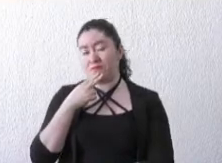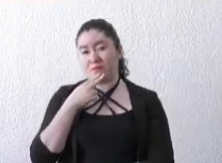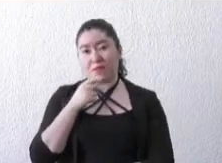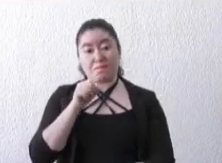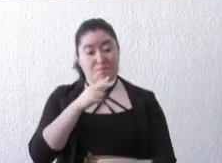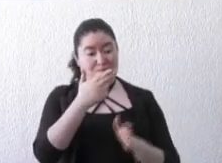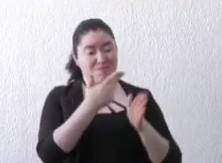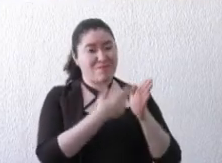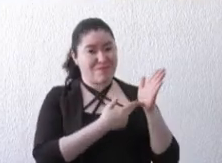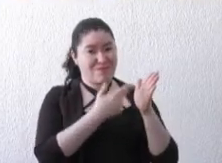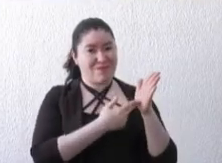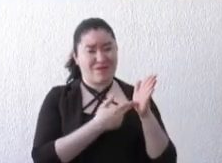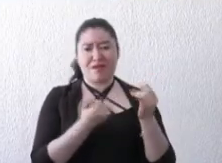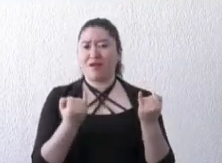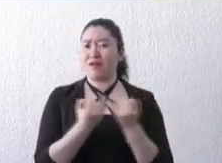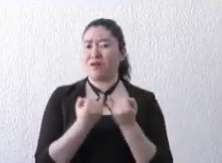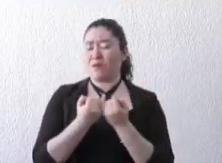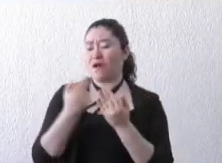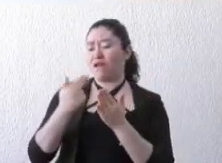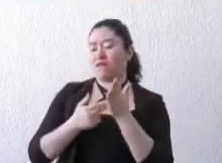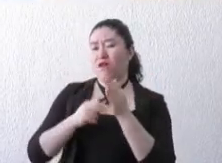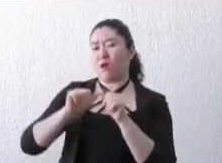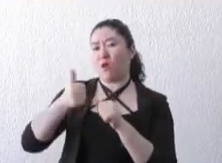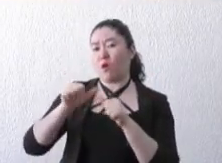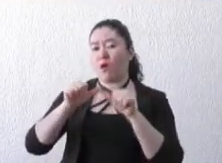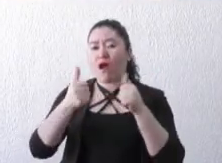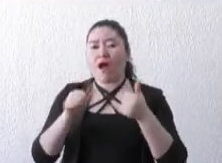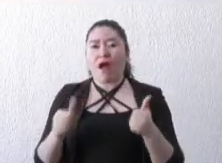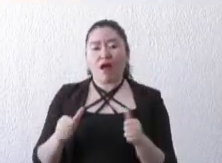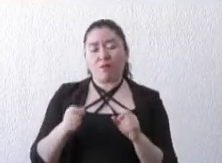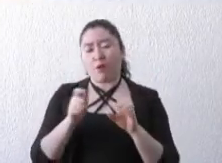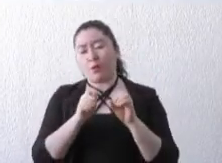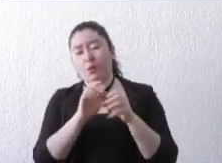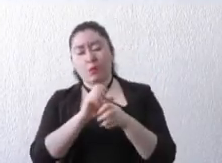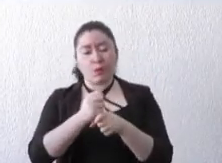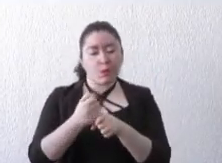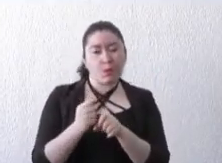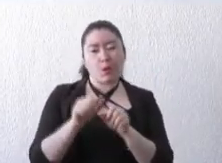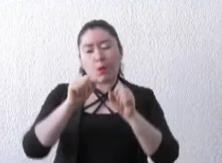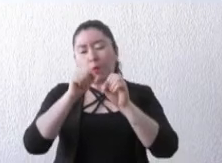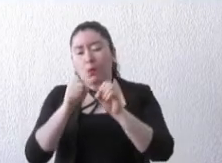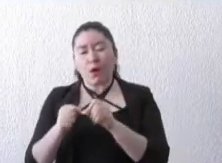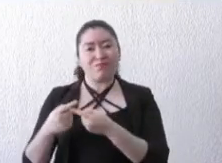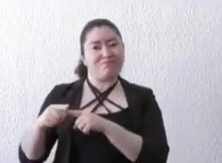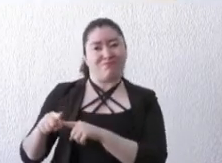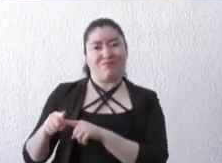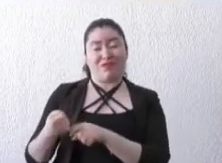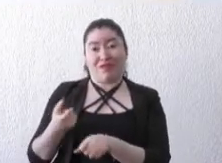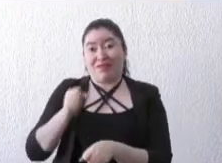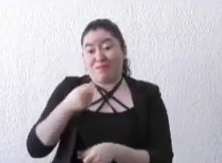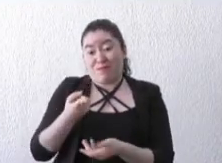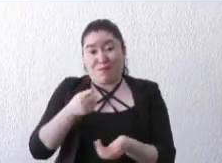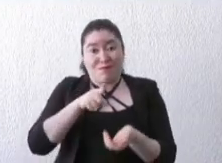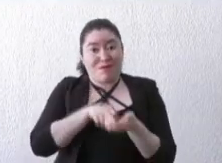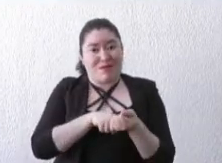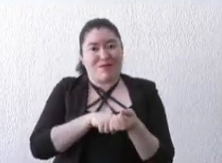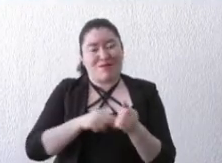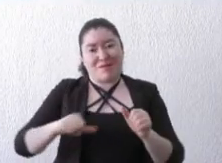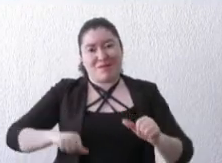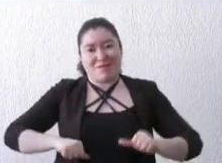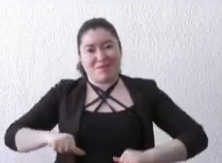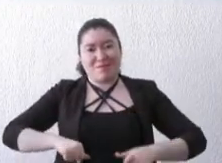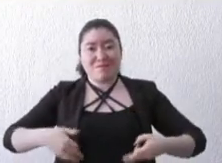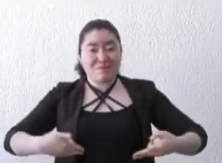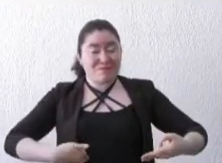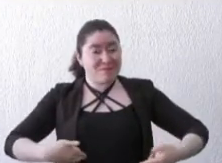talleres escénicos, habrá algunos otros talleres de artes plásticas que serán complementarios a la actividad escénica. Y este será